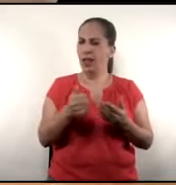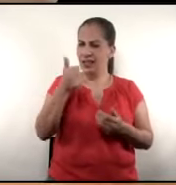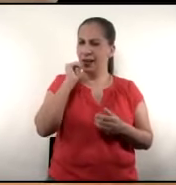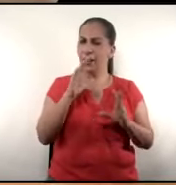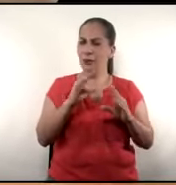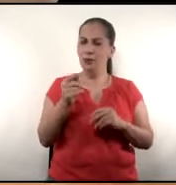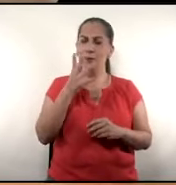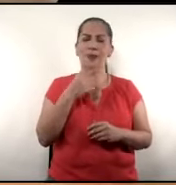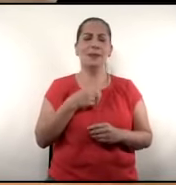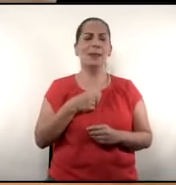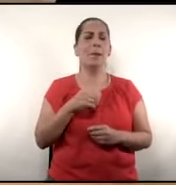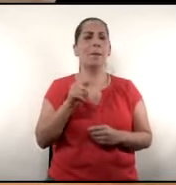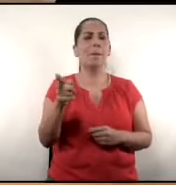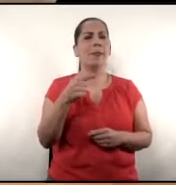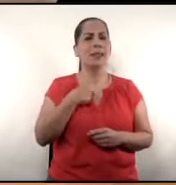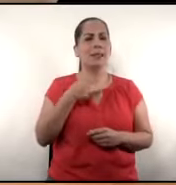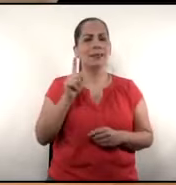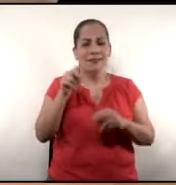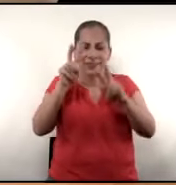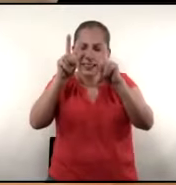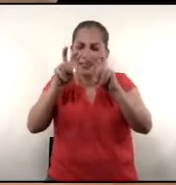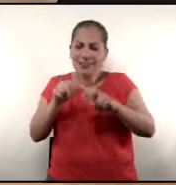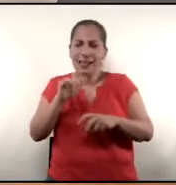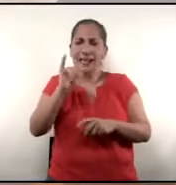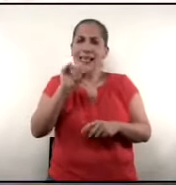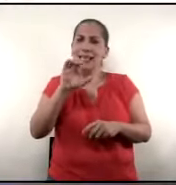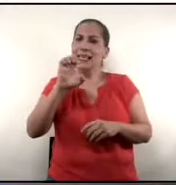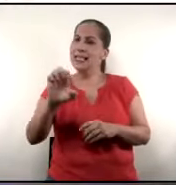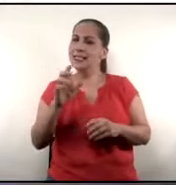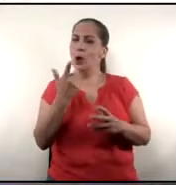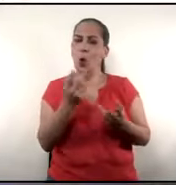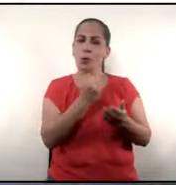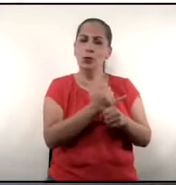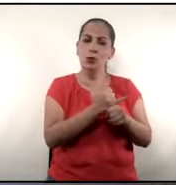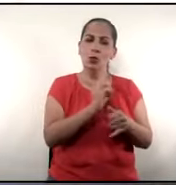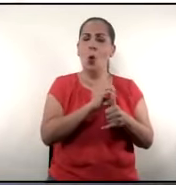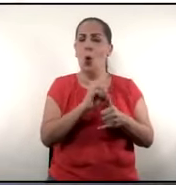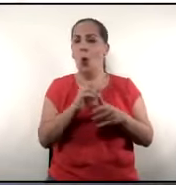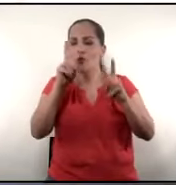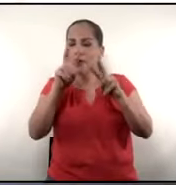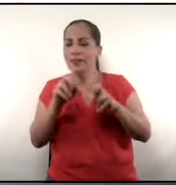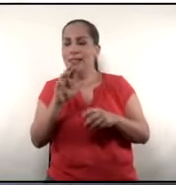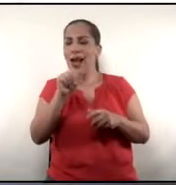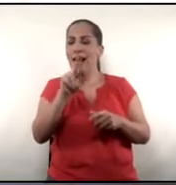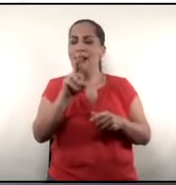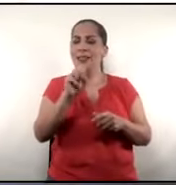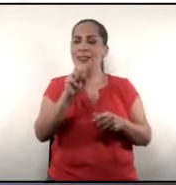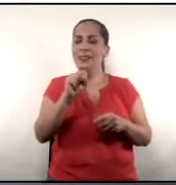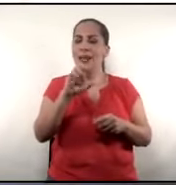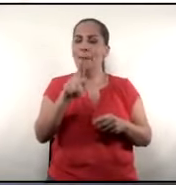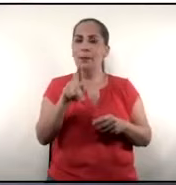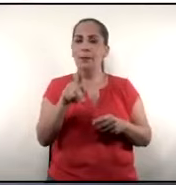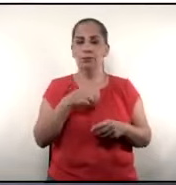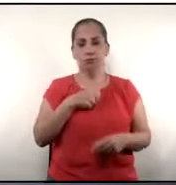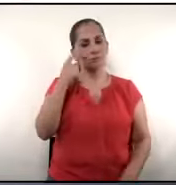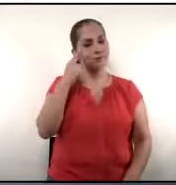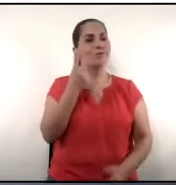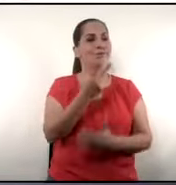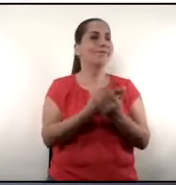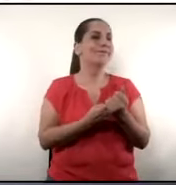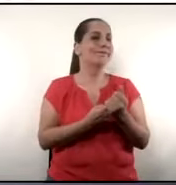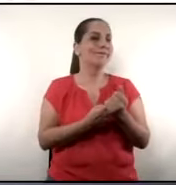si la pregunta es si revisar el ICE como institución o la Arecep en la forma de regular. Bueno, yo creo que las dos cosas. El